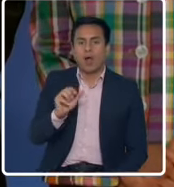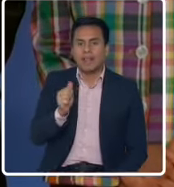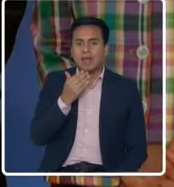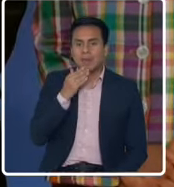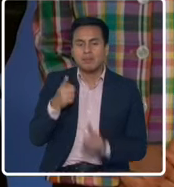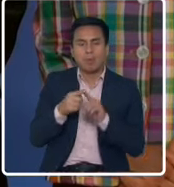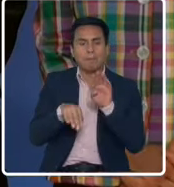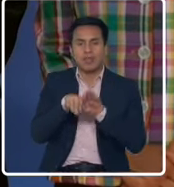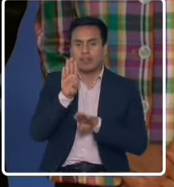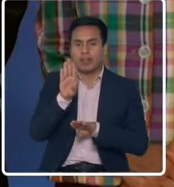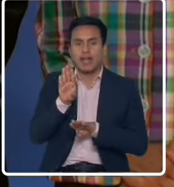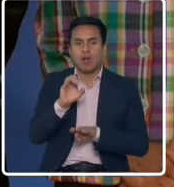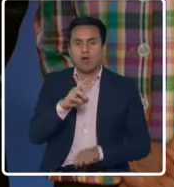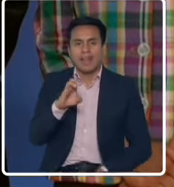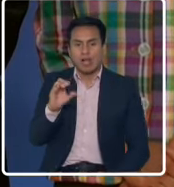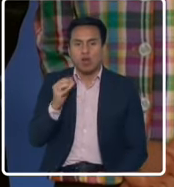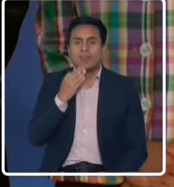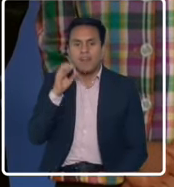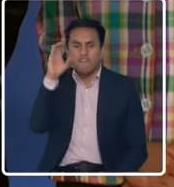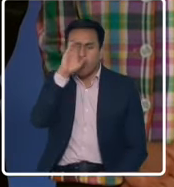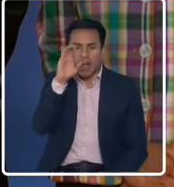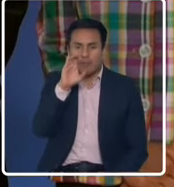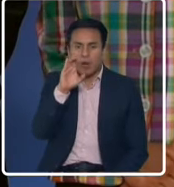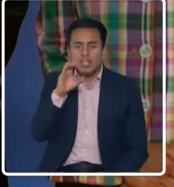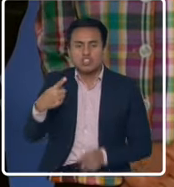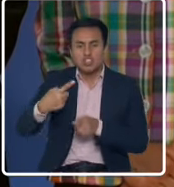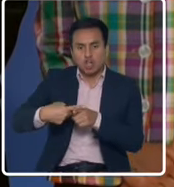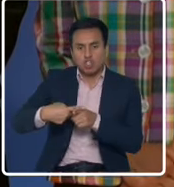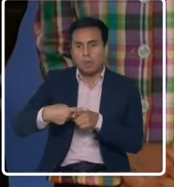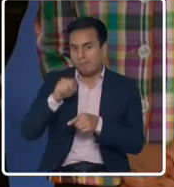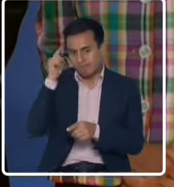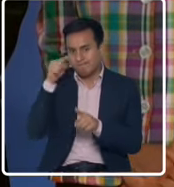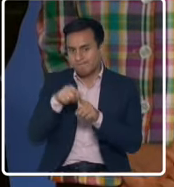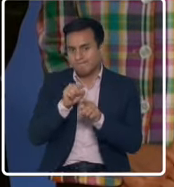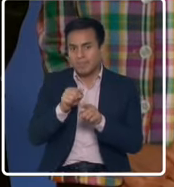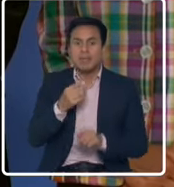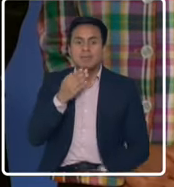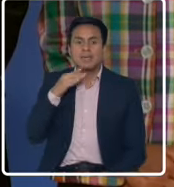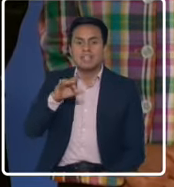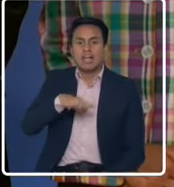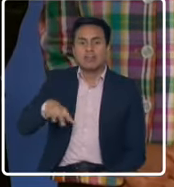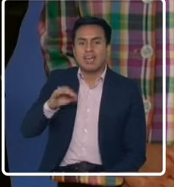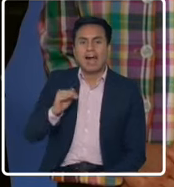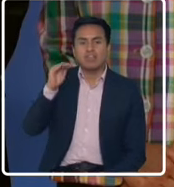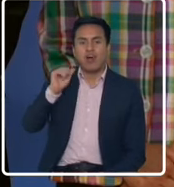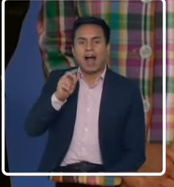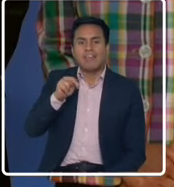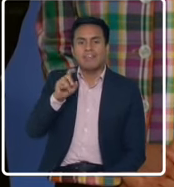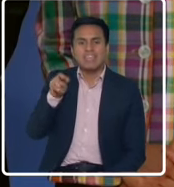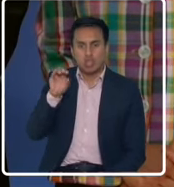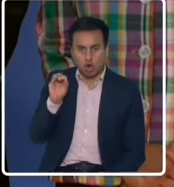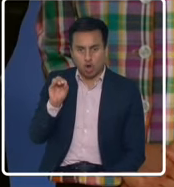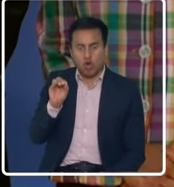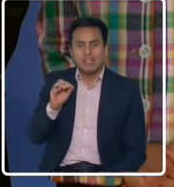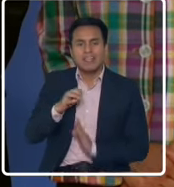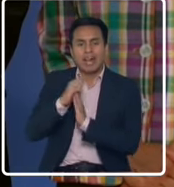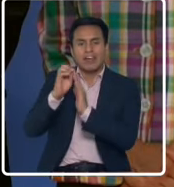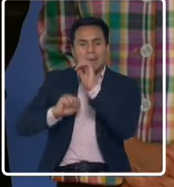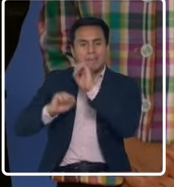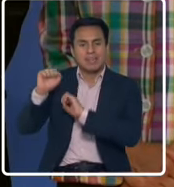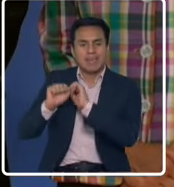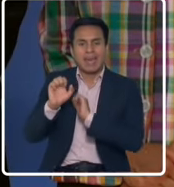participación mayoritaria de codelco buscando un socio para para aquello en los salares de altos andinos liderados por la